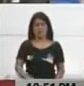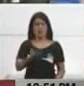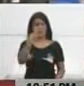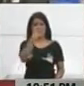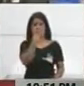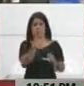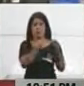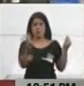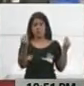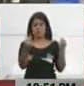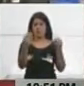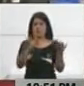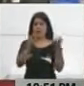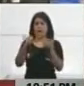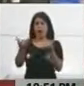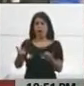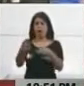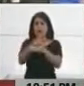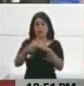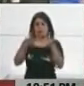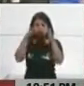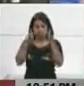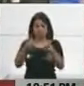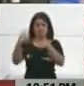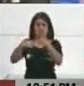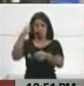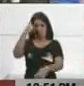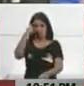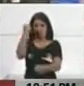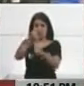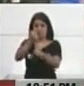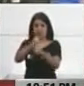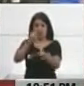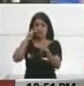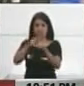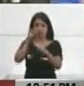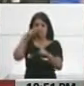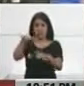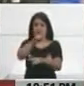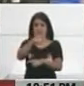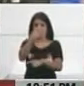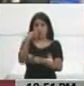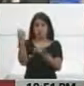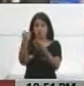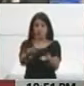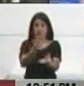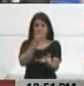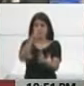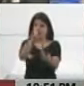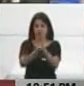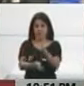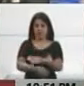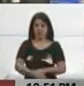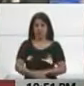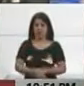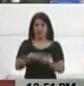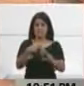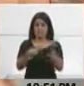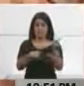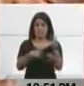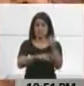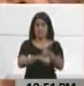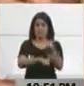hay un gobierno que se preocupa todos los días porque al pueblo pobre le llegue su alimento. Y que por culpa de ustedes y una